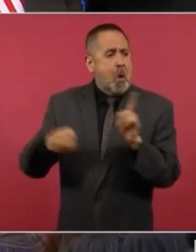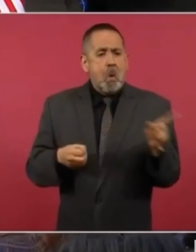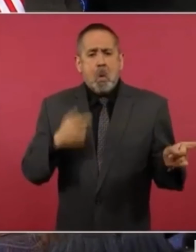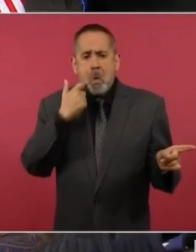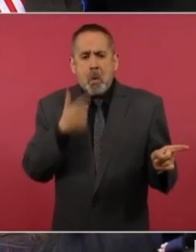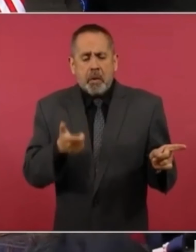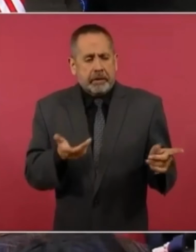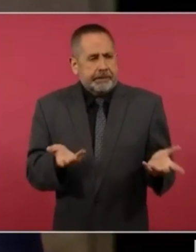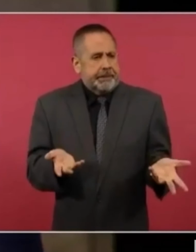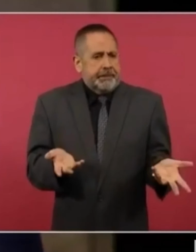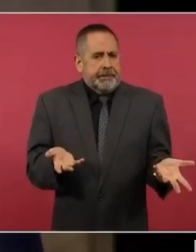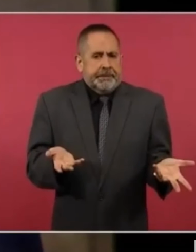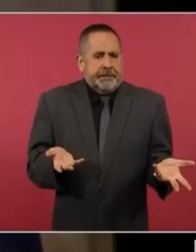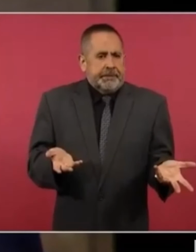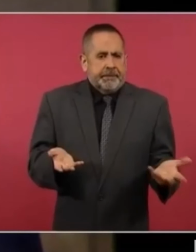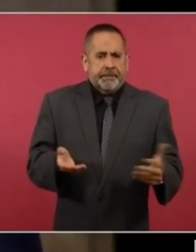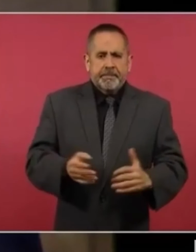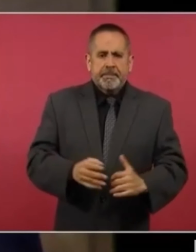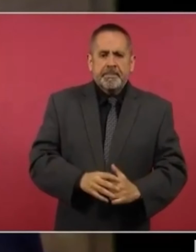entonces,